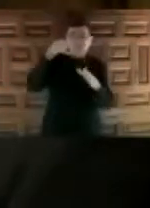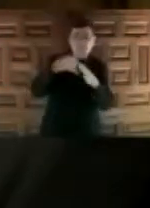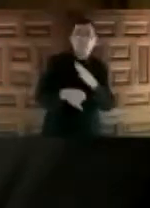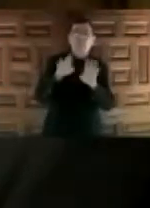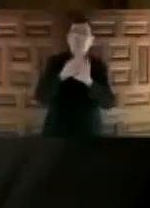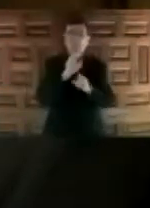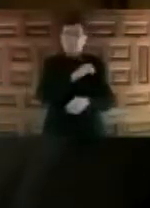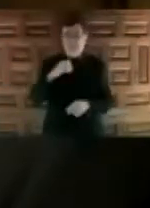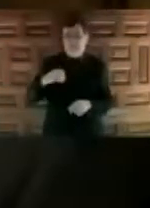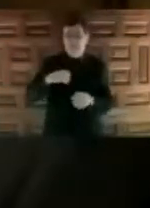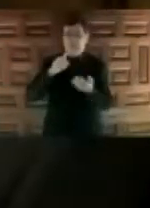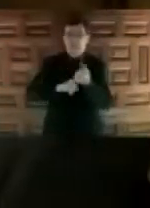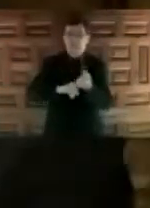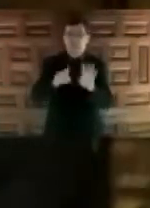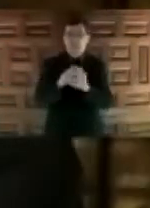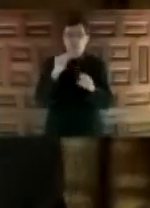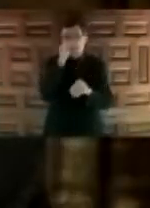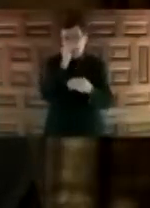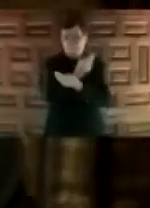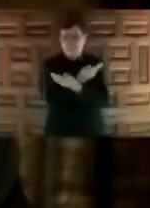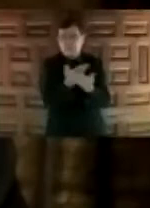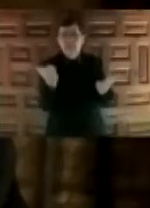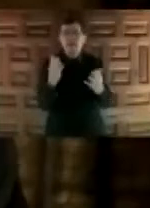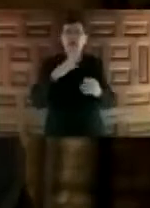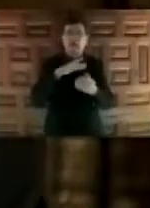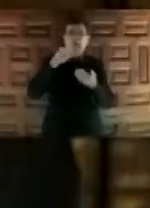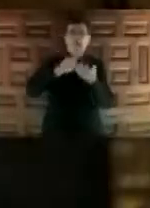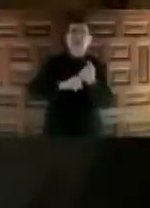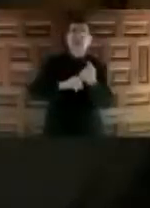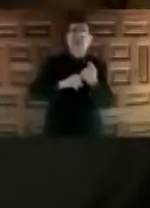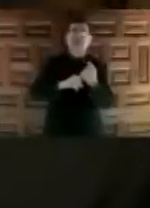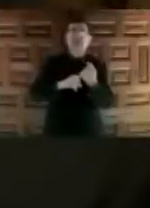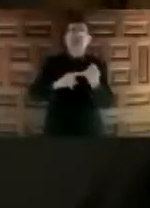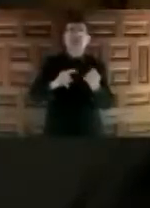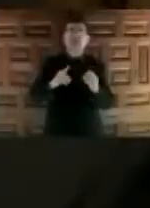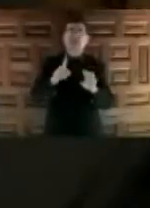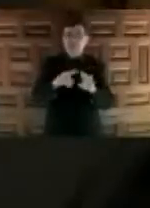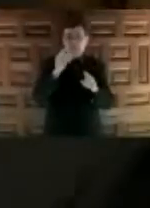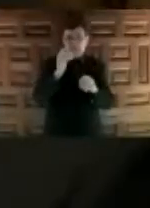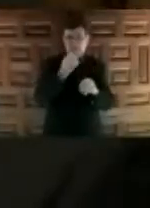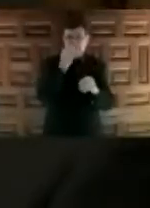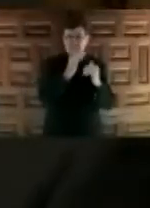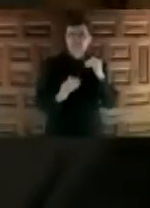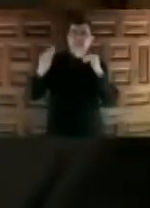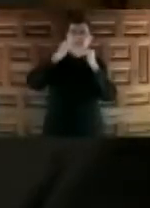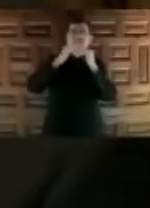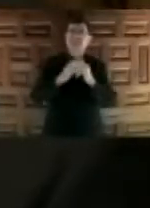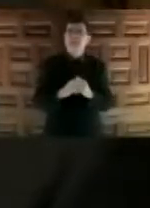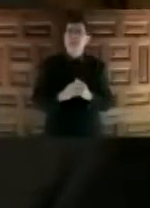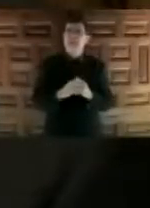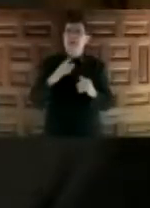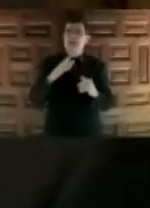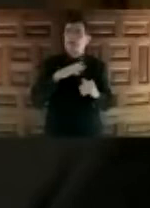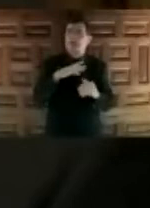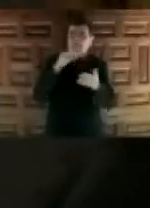de obligatoriedad y gratuidad que está enunciado en la Ley General de Educación Superior y que